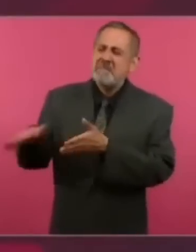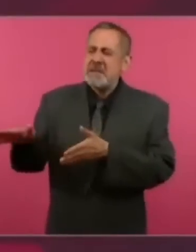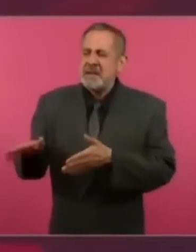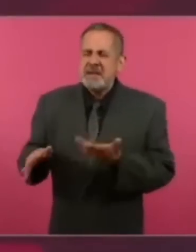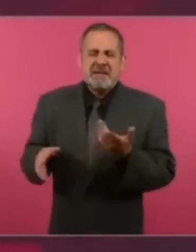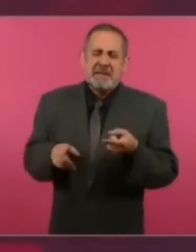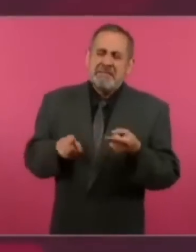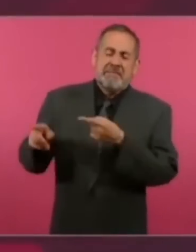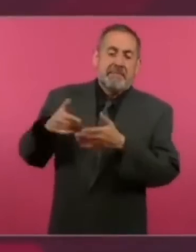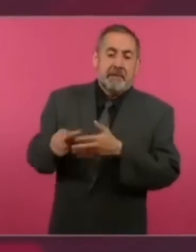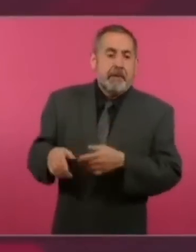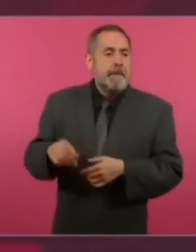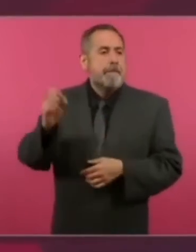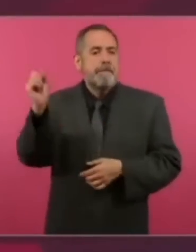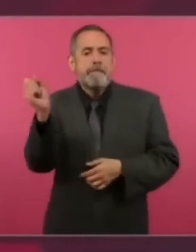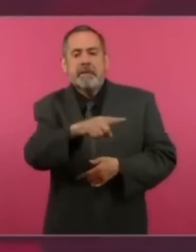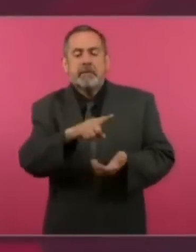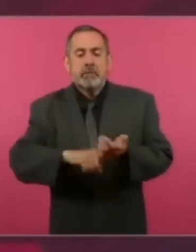hasta los de la OEA,